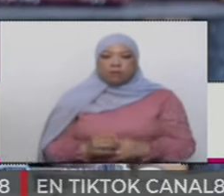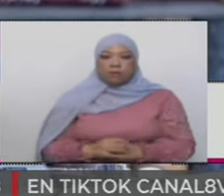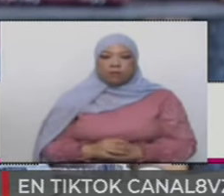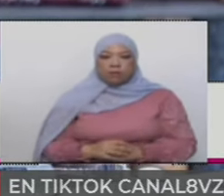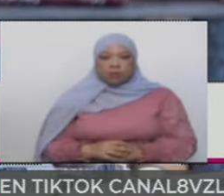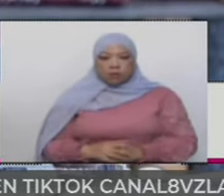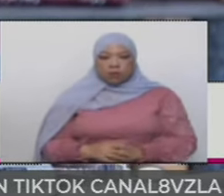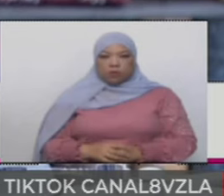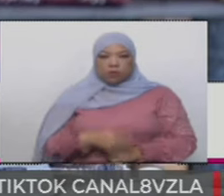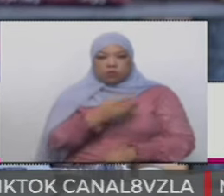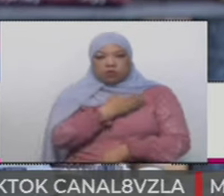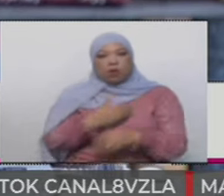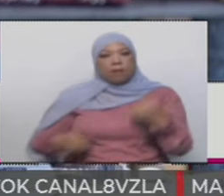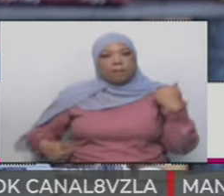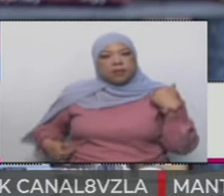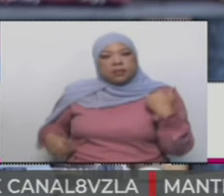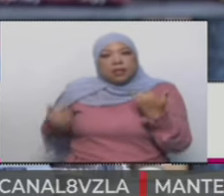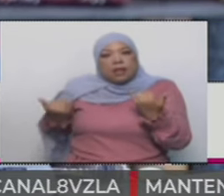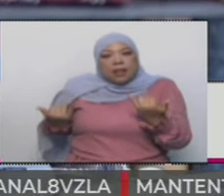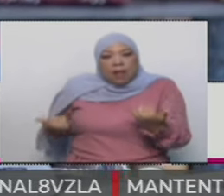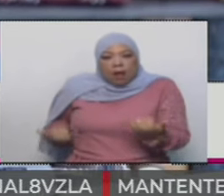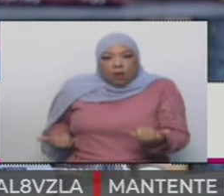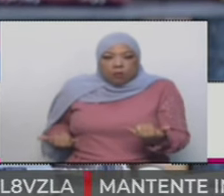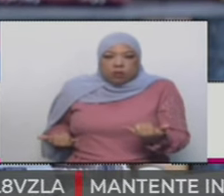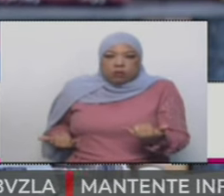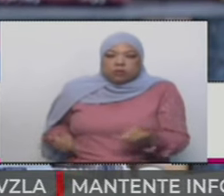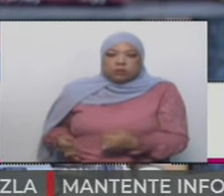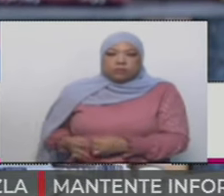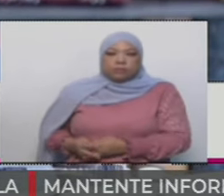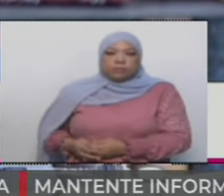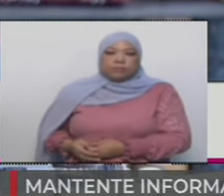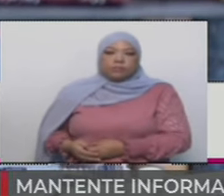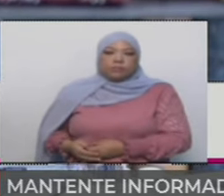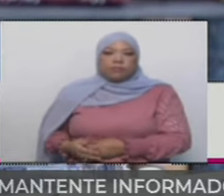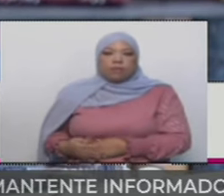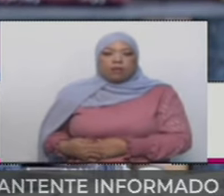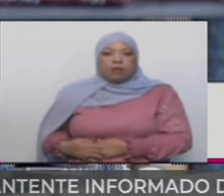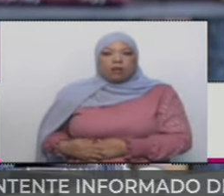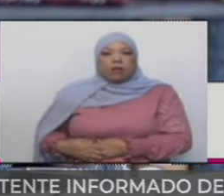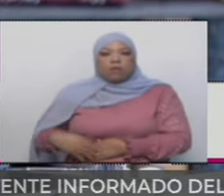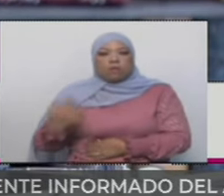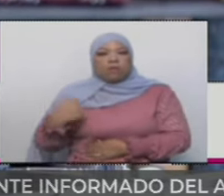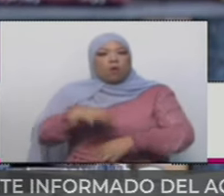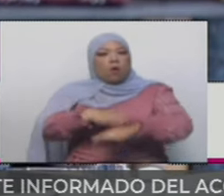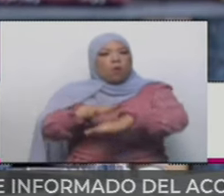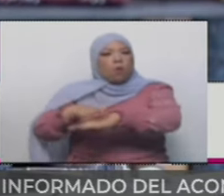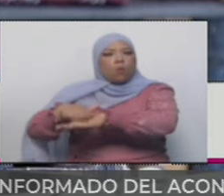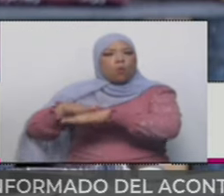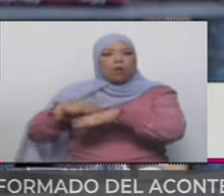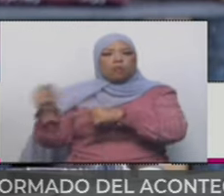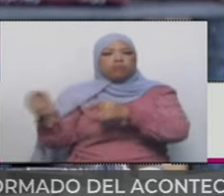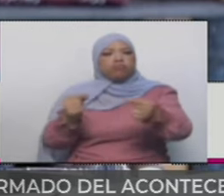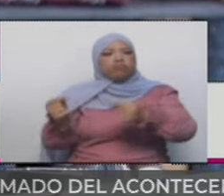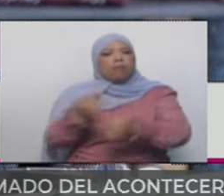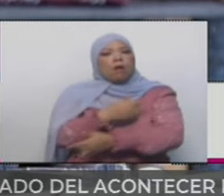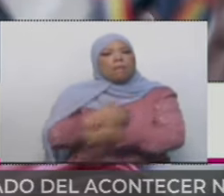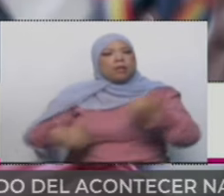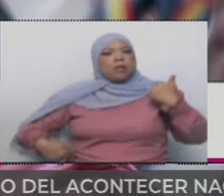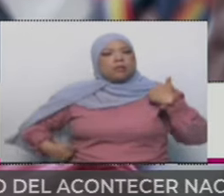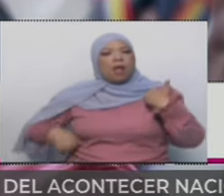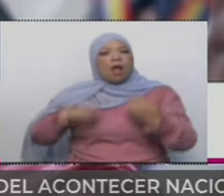soy presidente, ¿verdad? Cuando un presidente convocaba a la gente a hablar, a